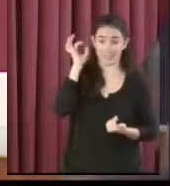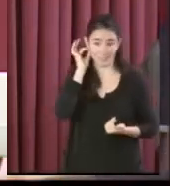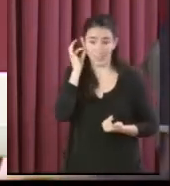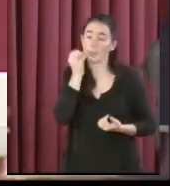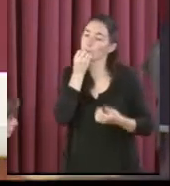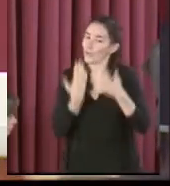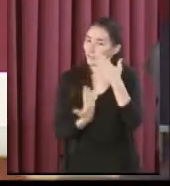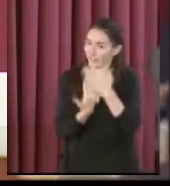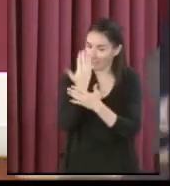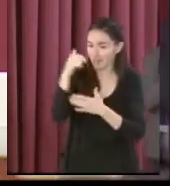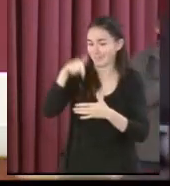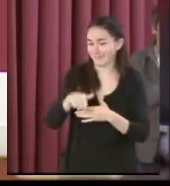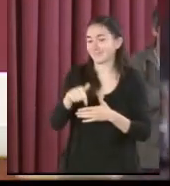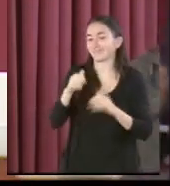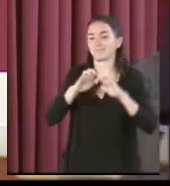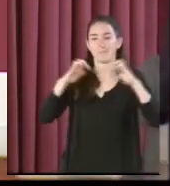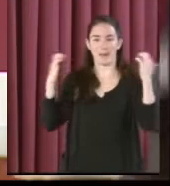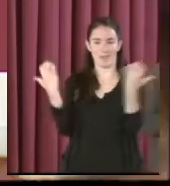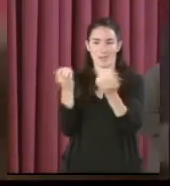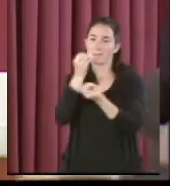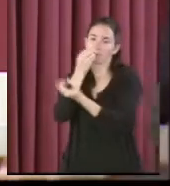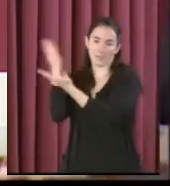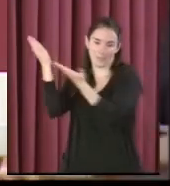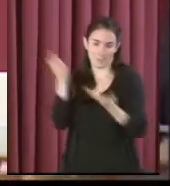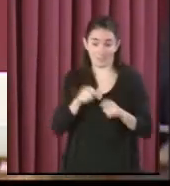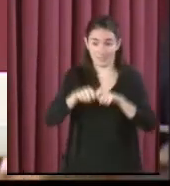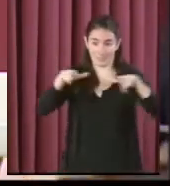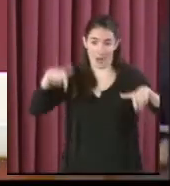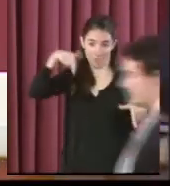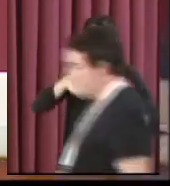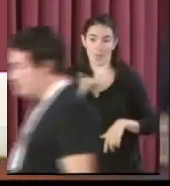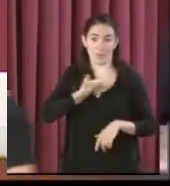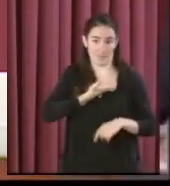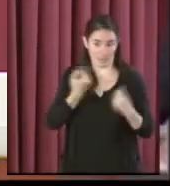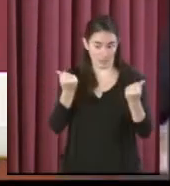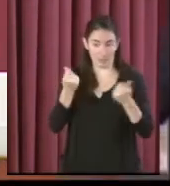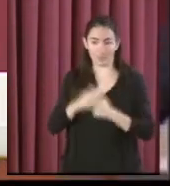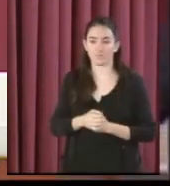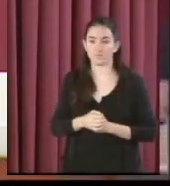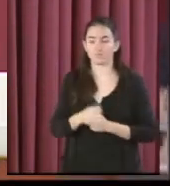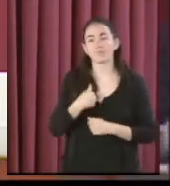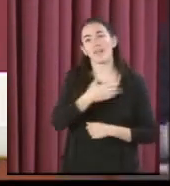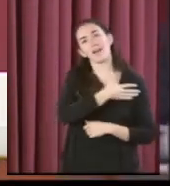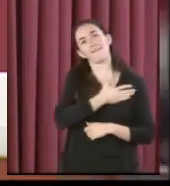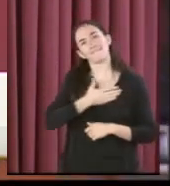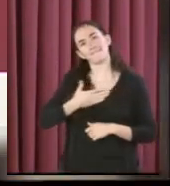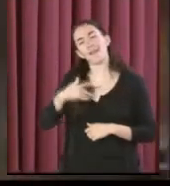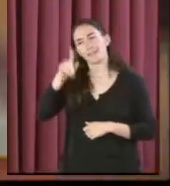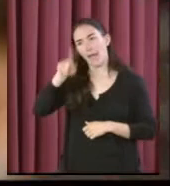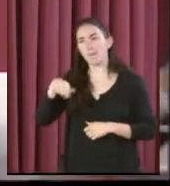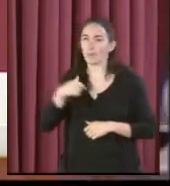y bienvenidos al Salón de Plenos de este Ayuntamiento de Logroño. Quiero dar también la bienvenida y